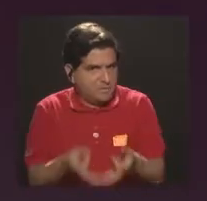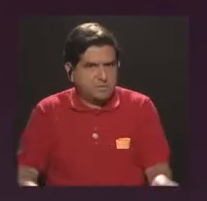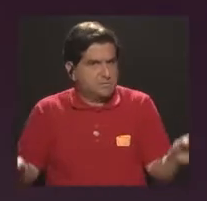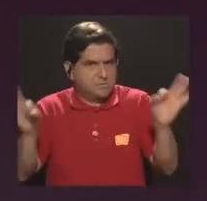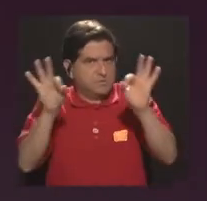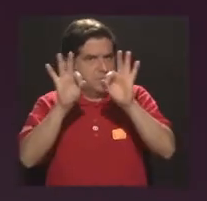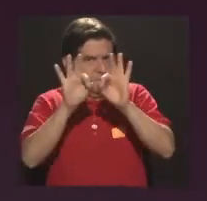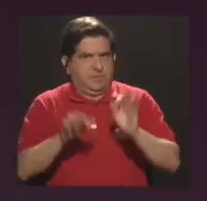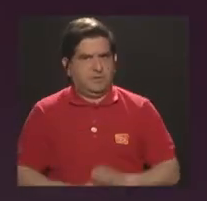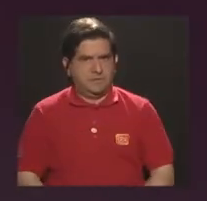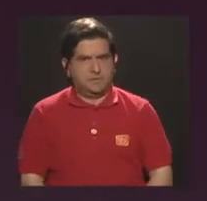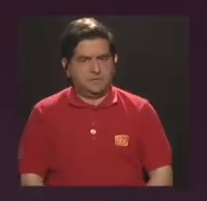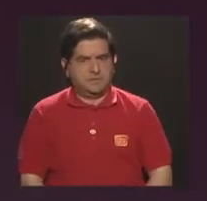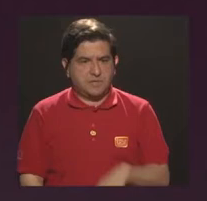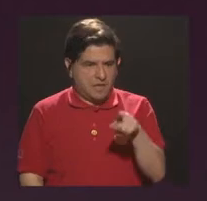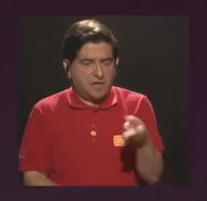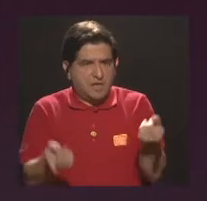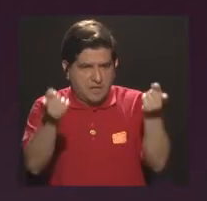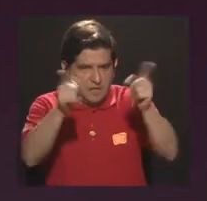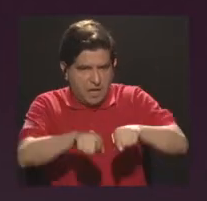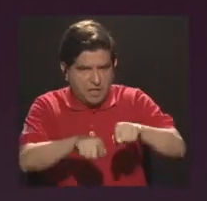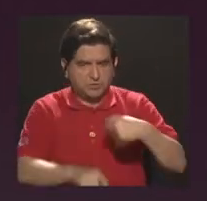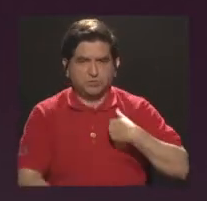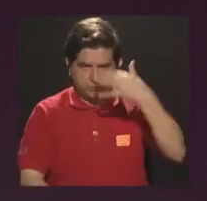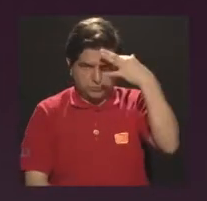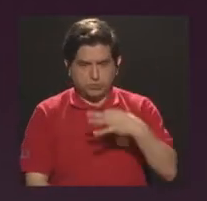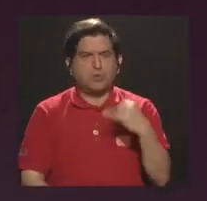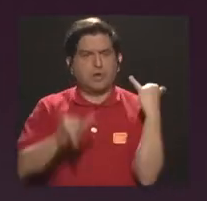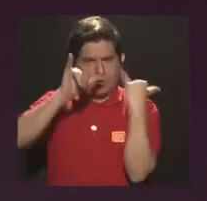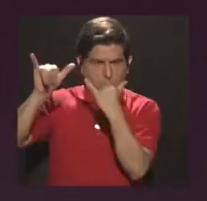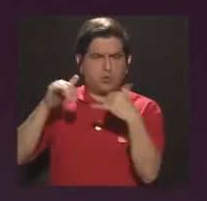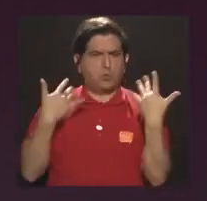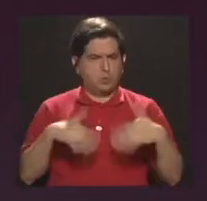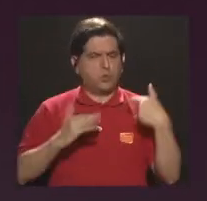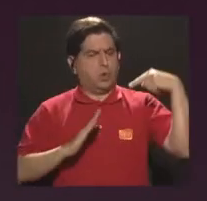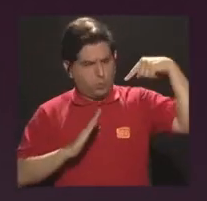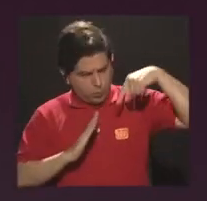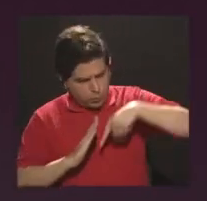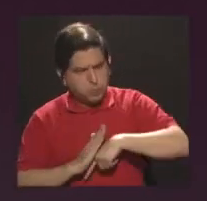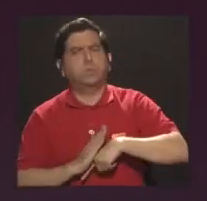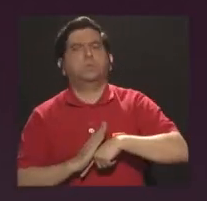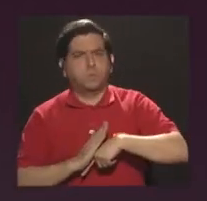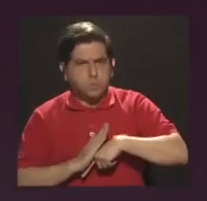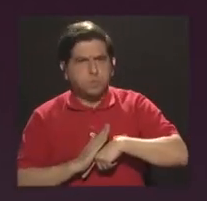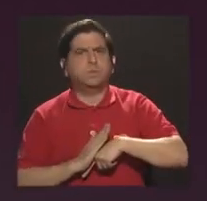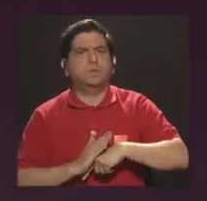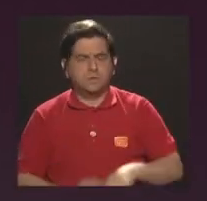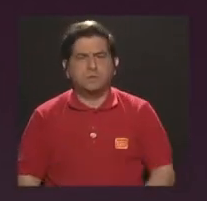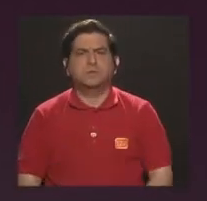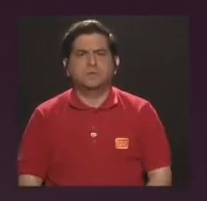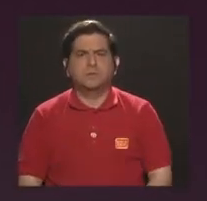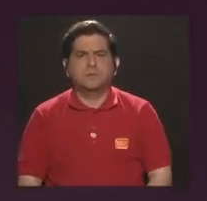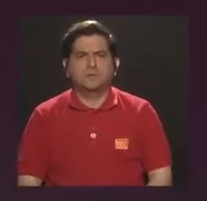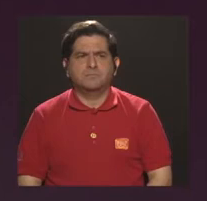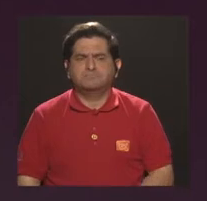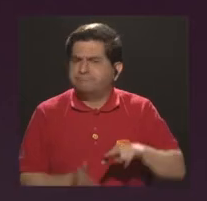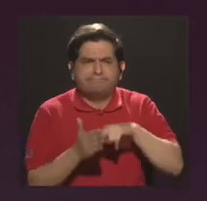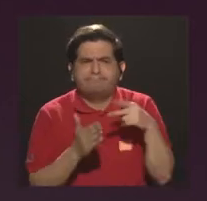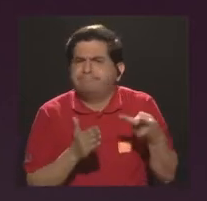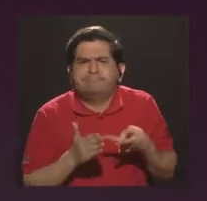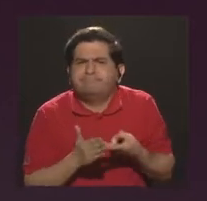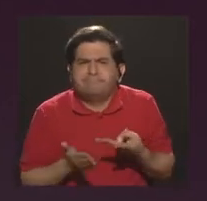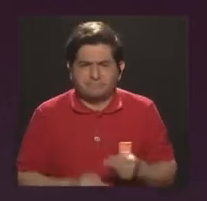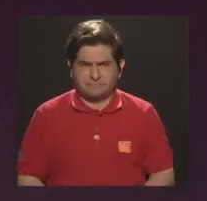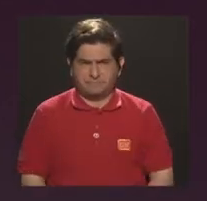al hecho me parece que es una denuncia grave me parece que este en el sentido de que